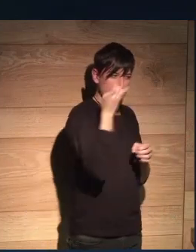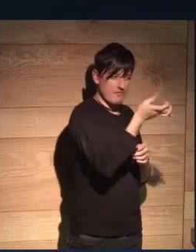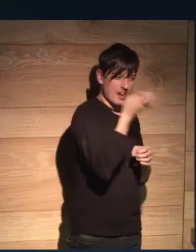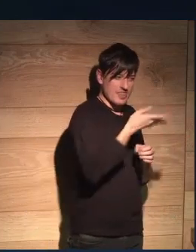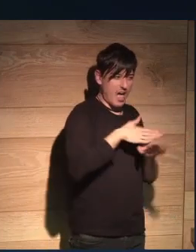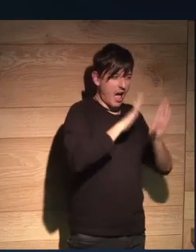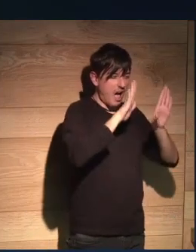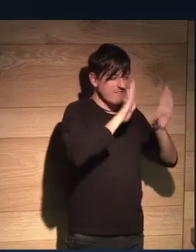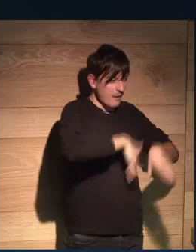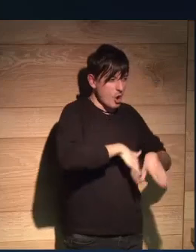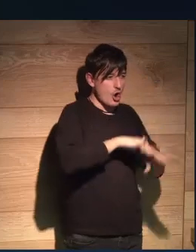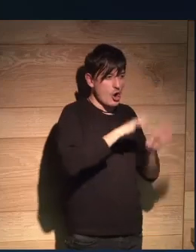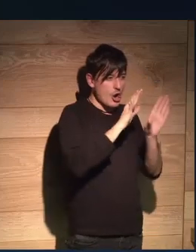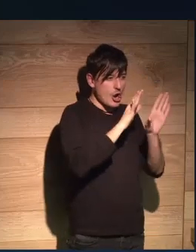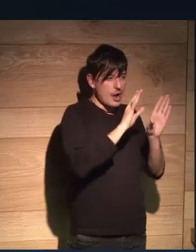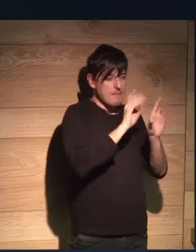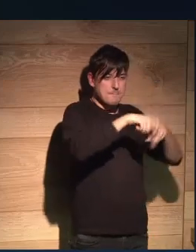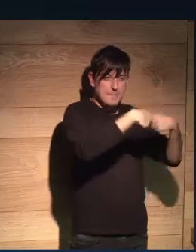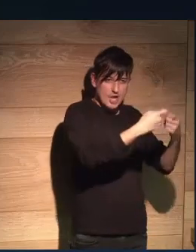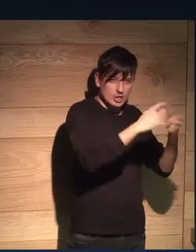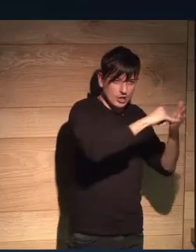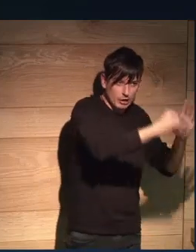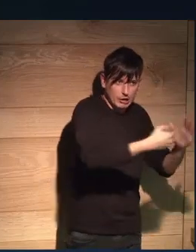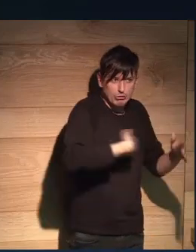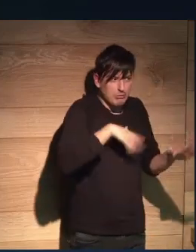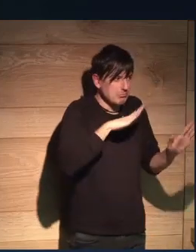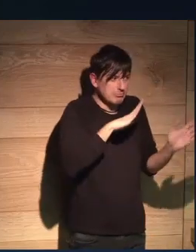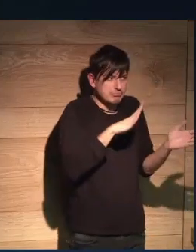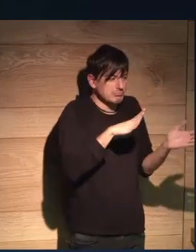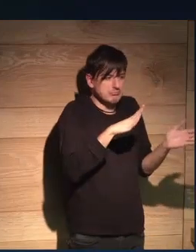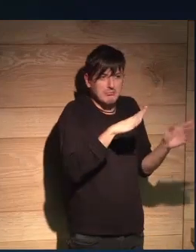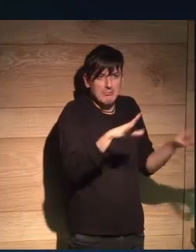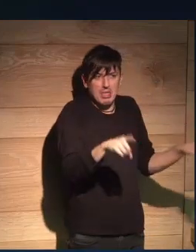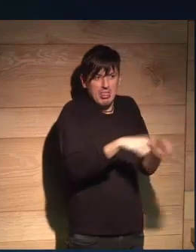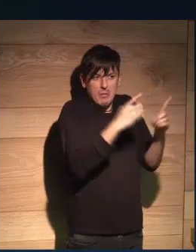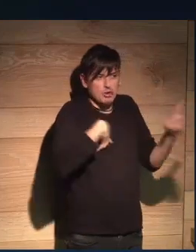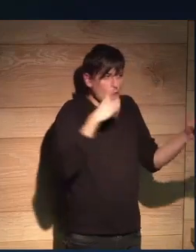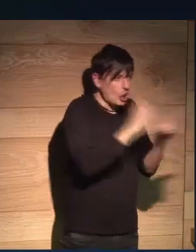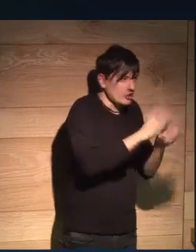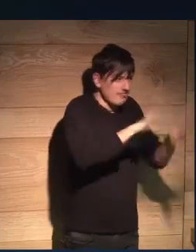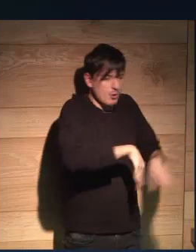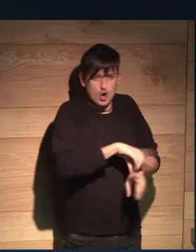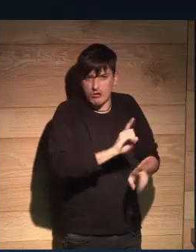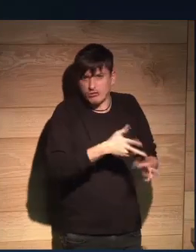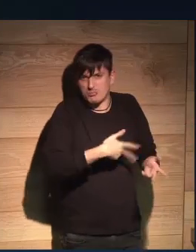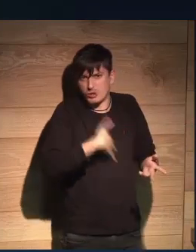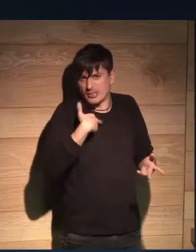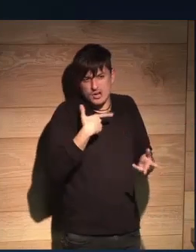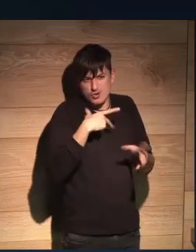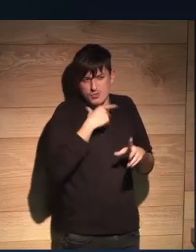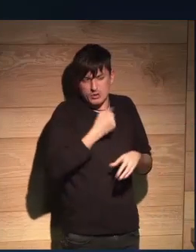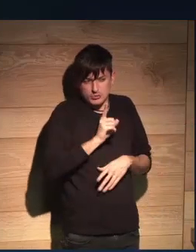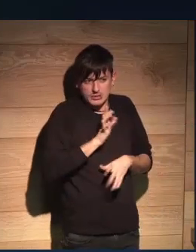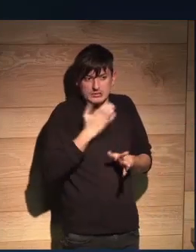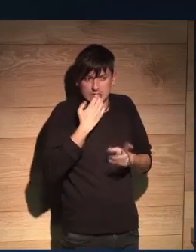a favor de la biotecnología, porque la gente dice, ¿tú eres a favor de los transgénicos? Yo no soy a favor de los transgénicos ni en contra, no me gusta generalizar. Pero cuando las cosas